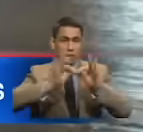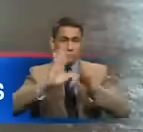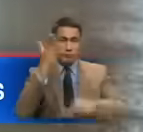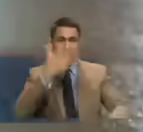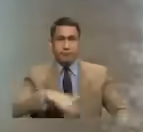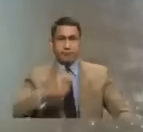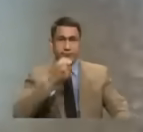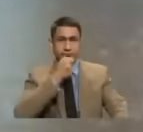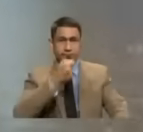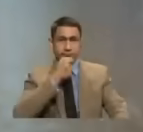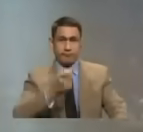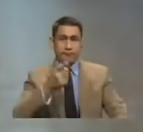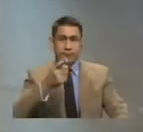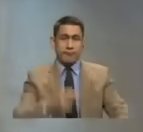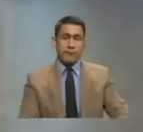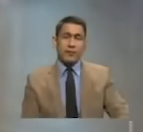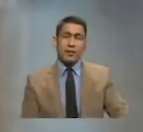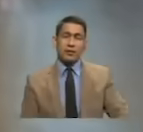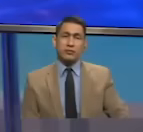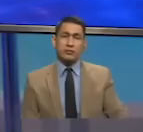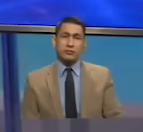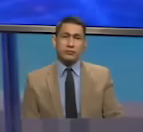Nilo Domínguez, TC Televisión.